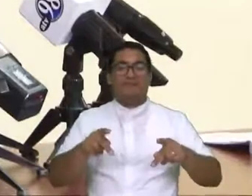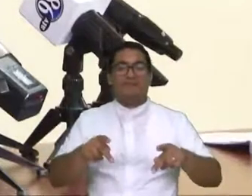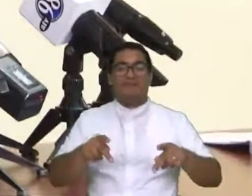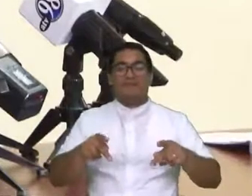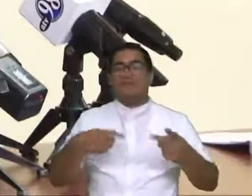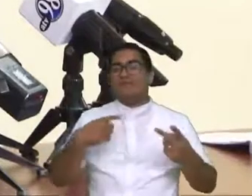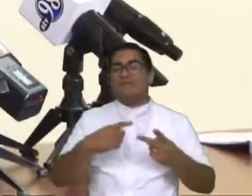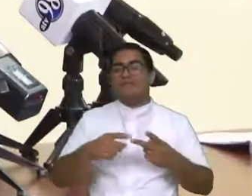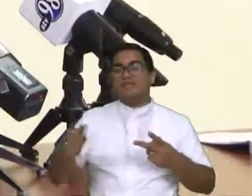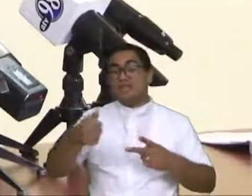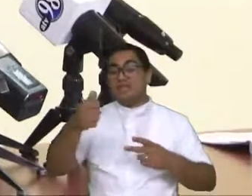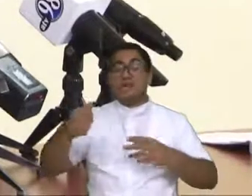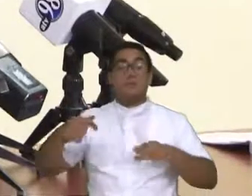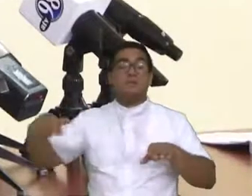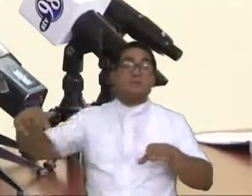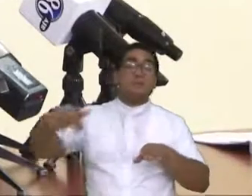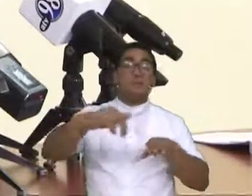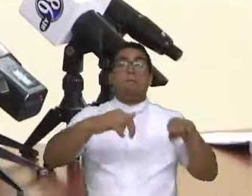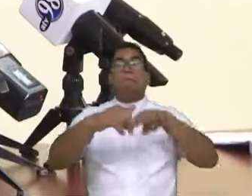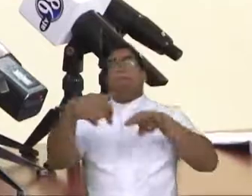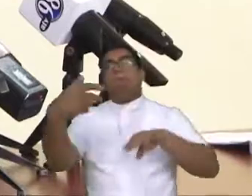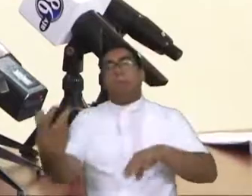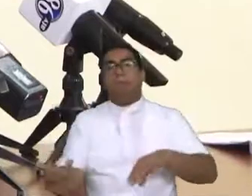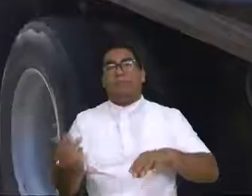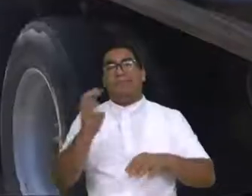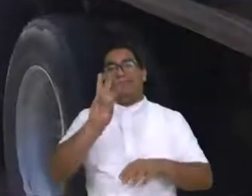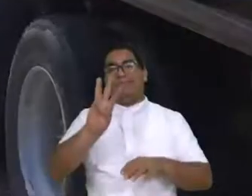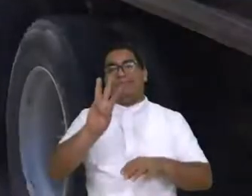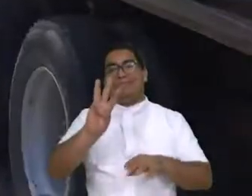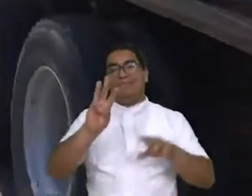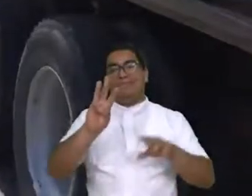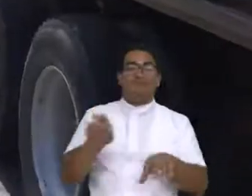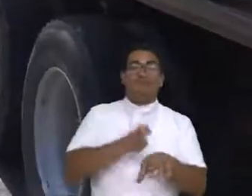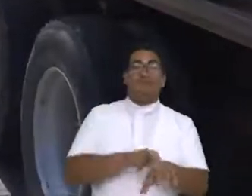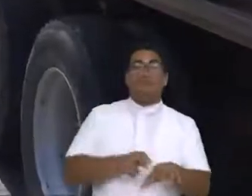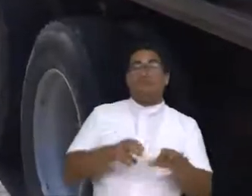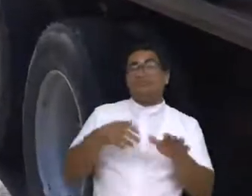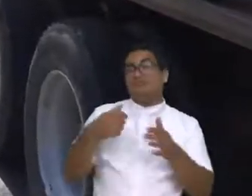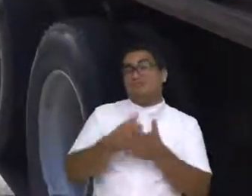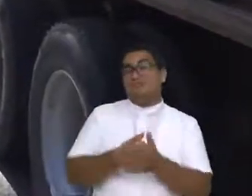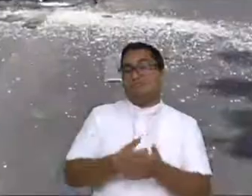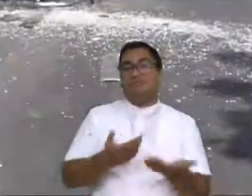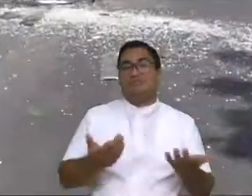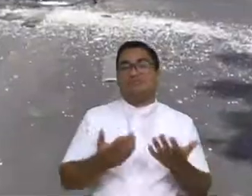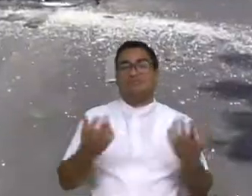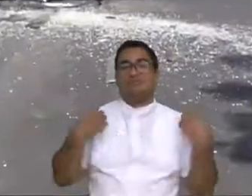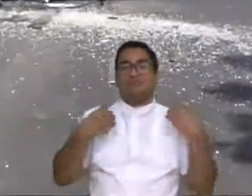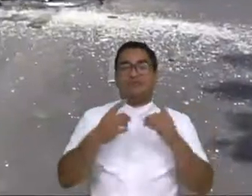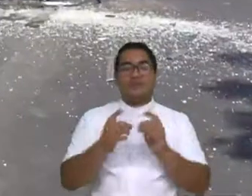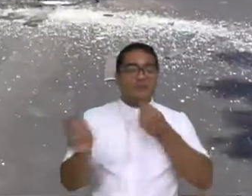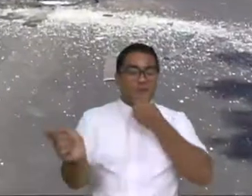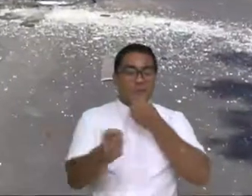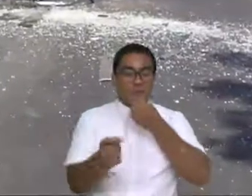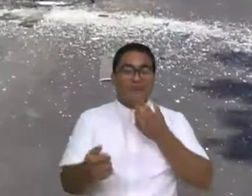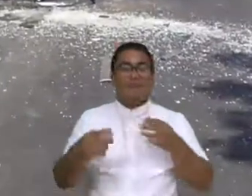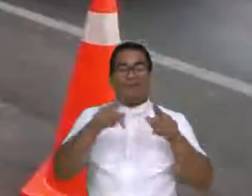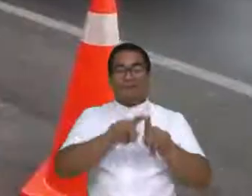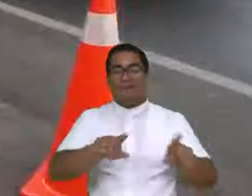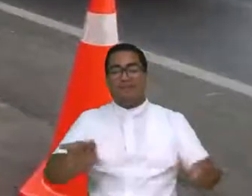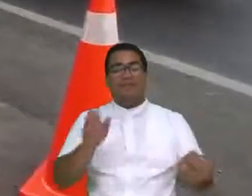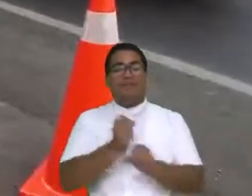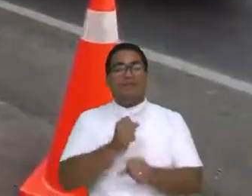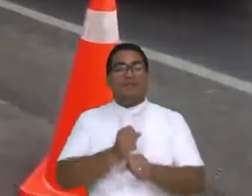6 peatones y 3 pasajeros. La Dirección Nacional de Tránsito desarrolló planes de seguridad